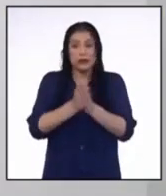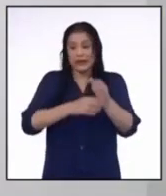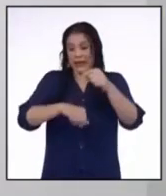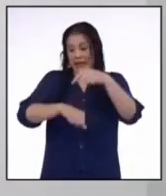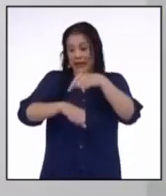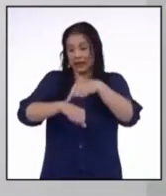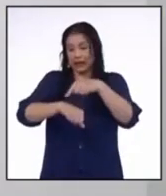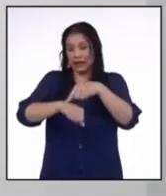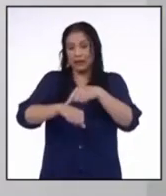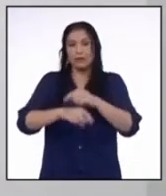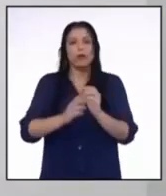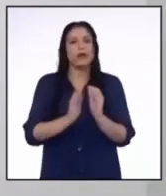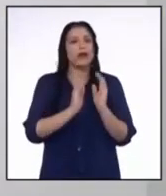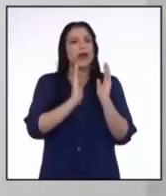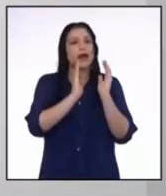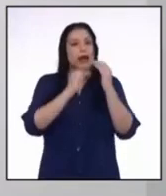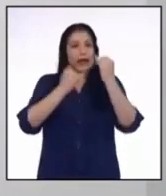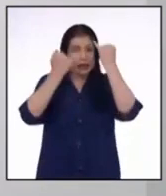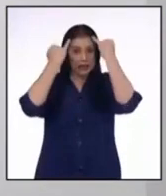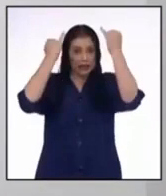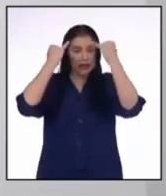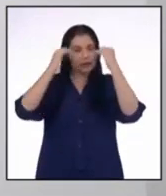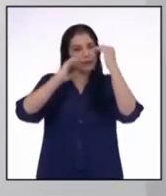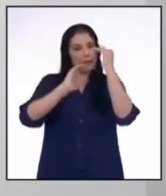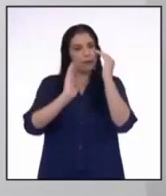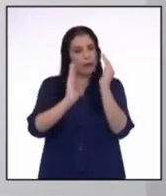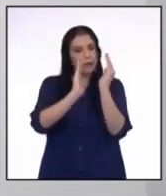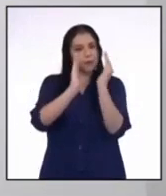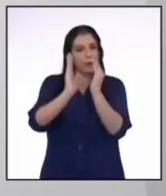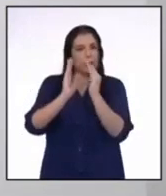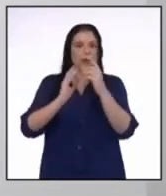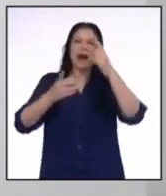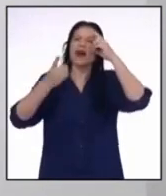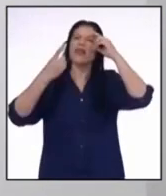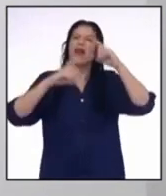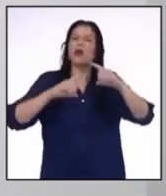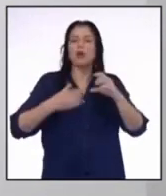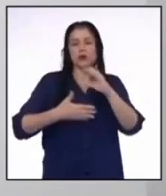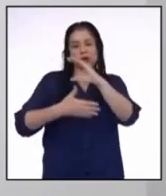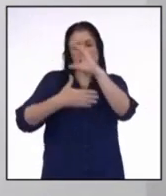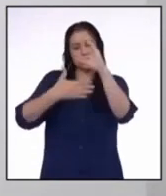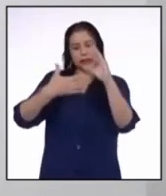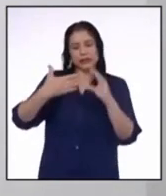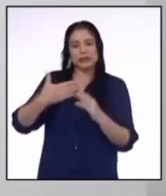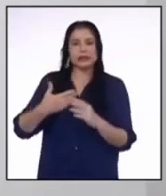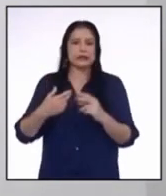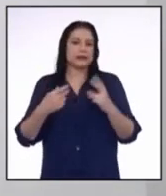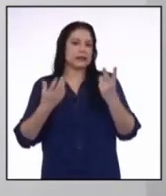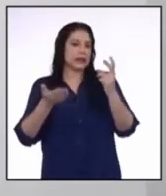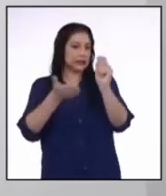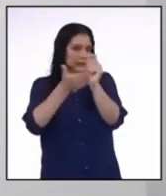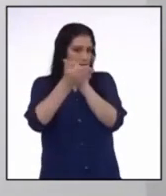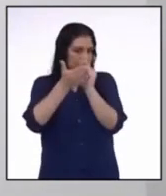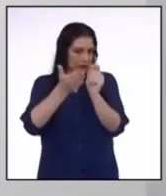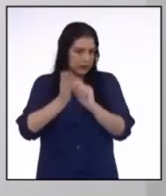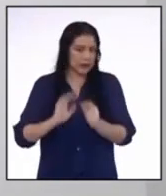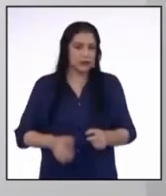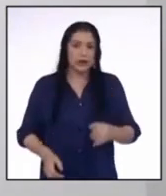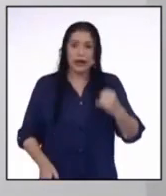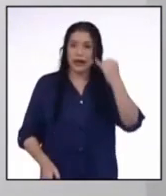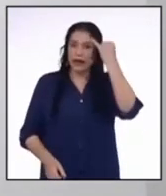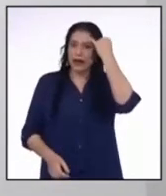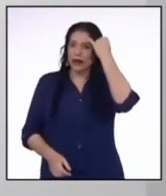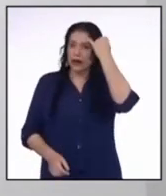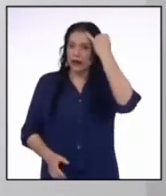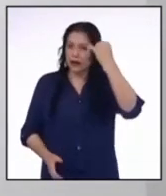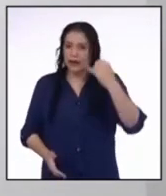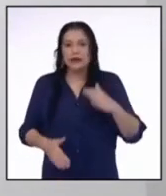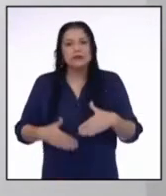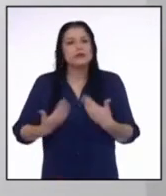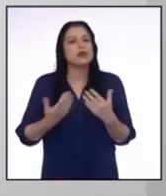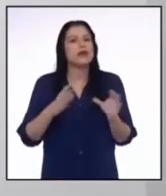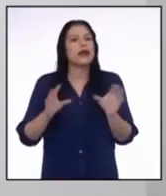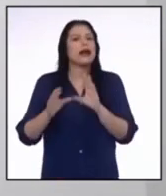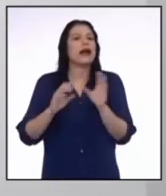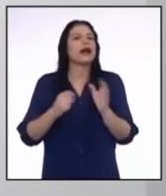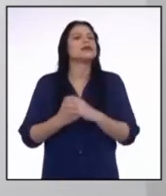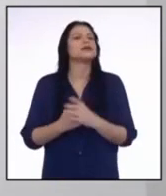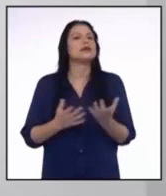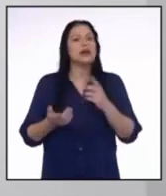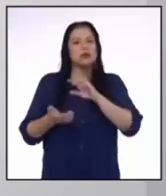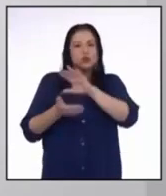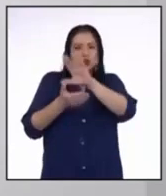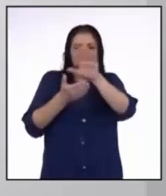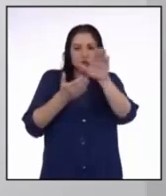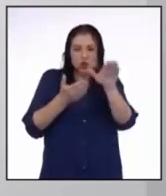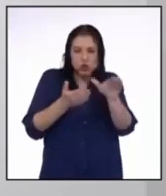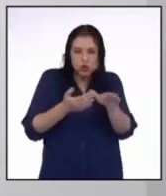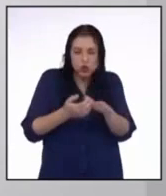momento de organizar las ideas según las características del texto. La idea es hacer un recorrido